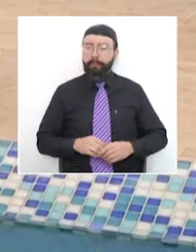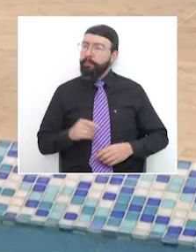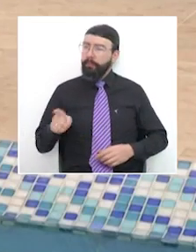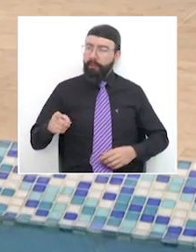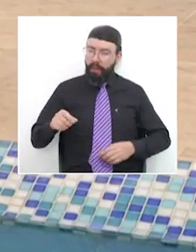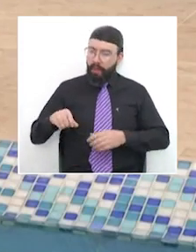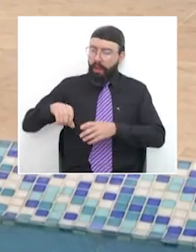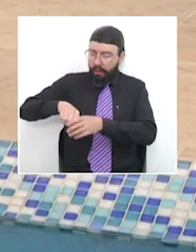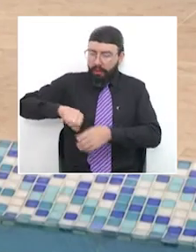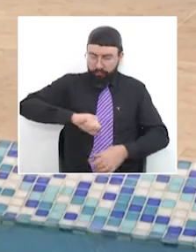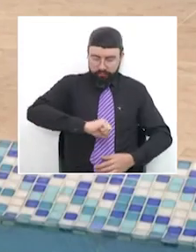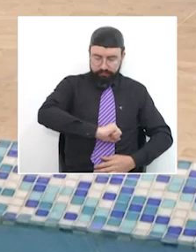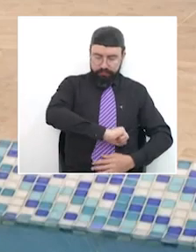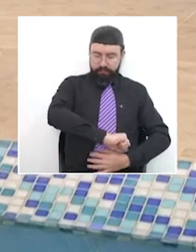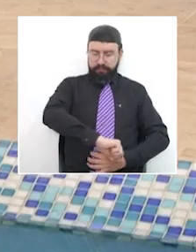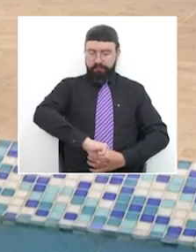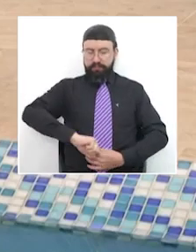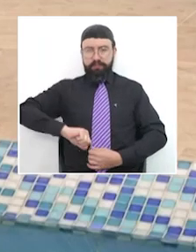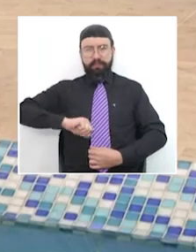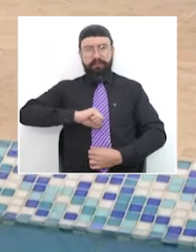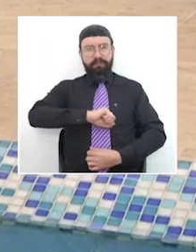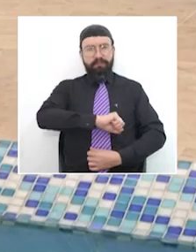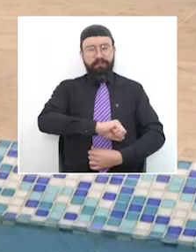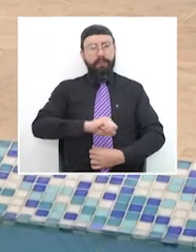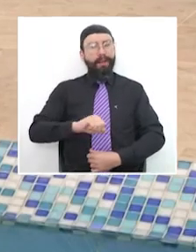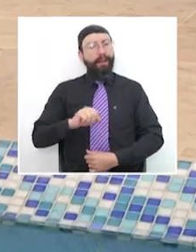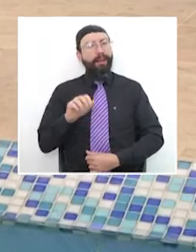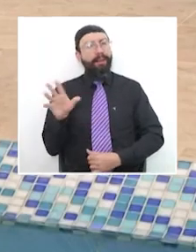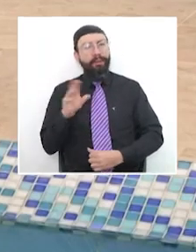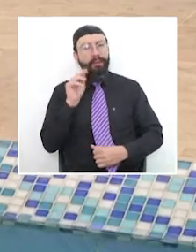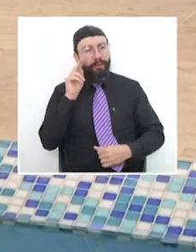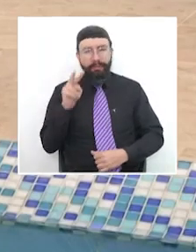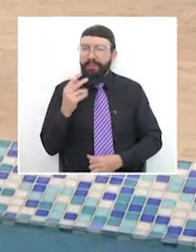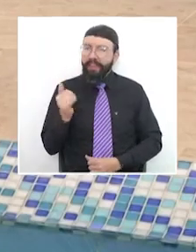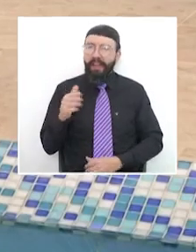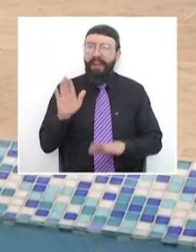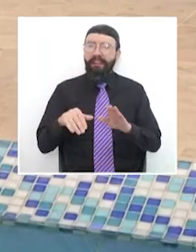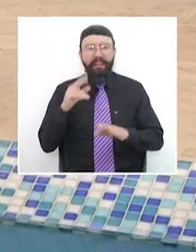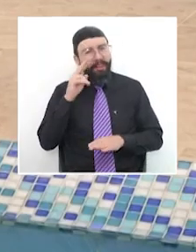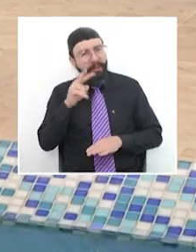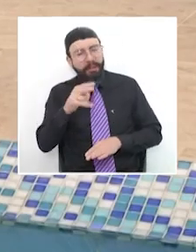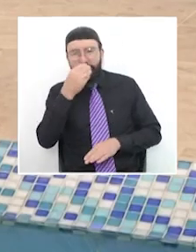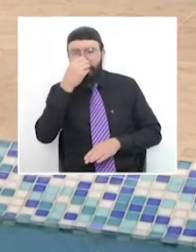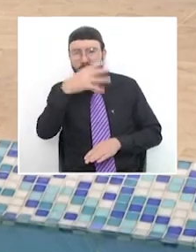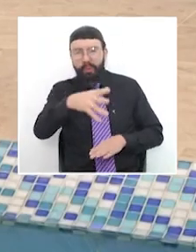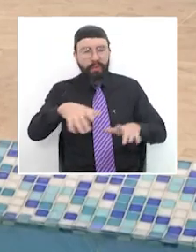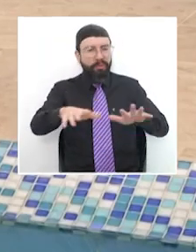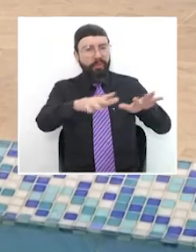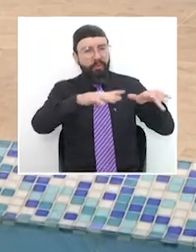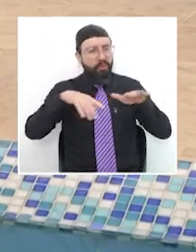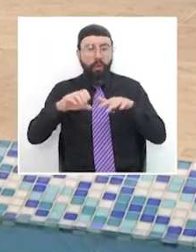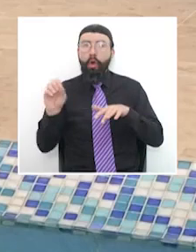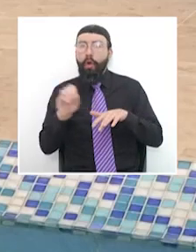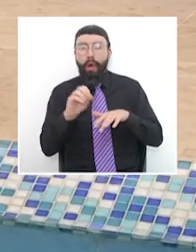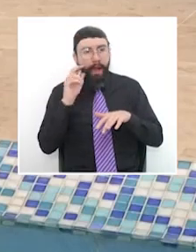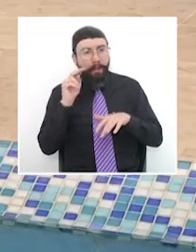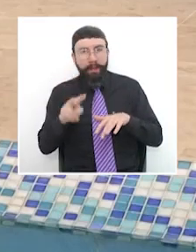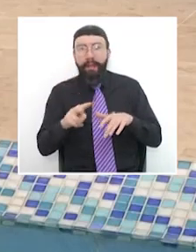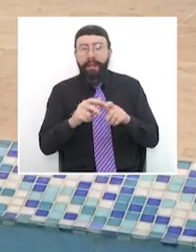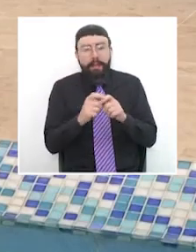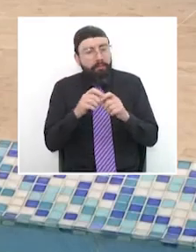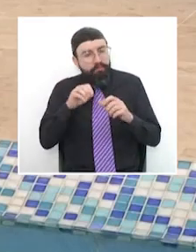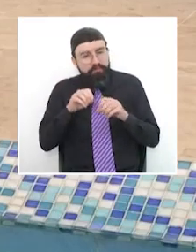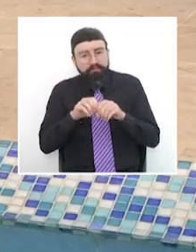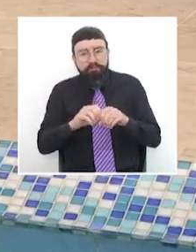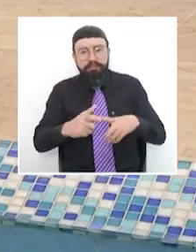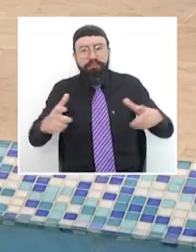cristales. Y todos hemos visto el dibujito de la contaminación electromagnética o de los radares que van como ondas. Y todos hemos